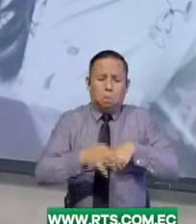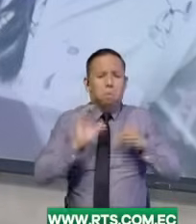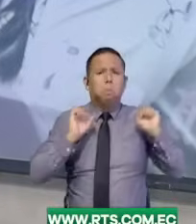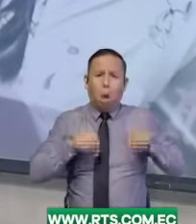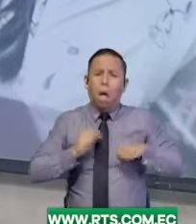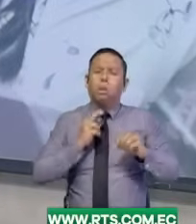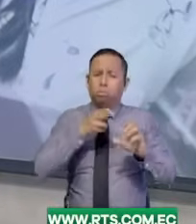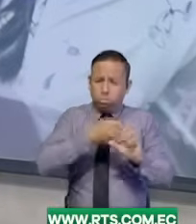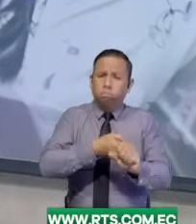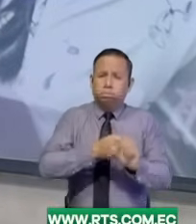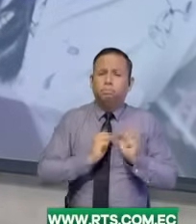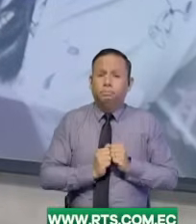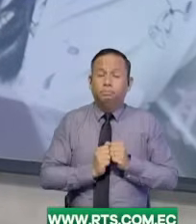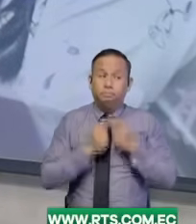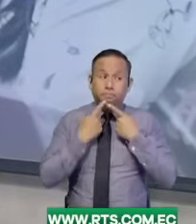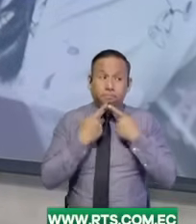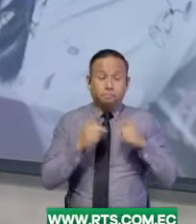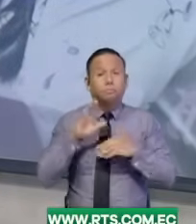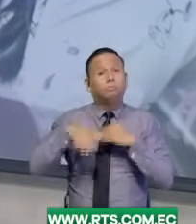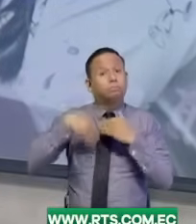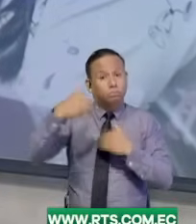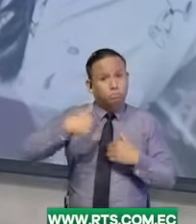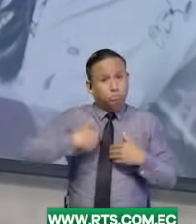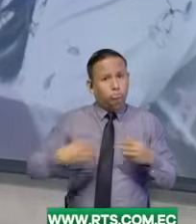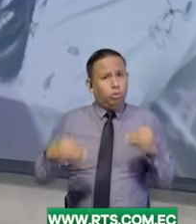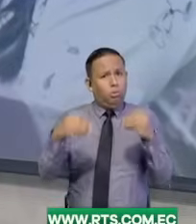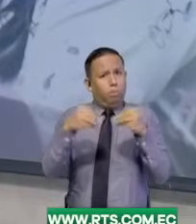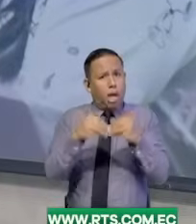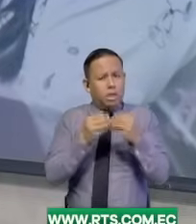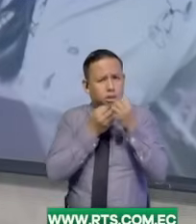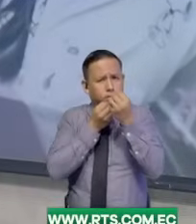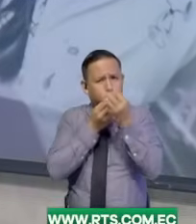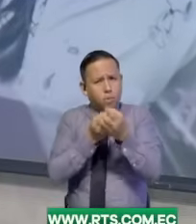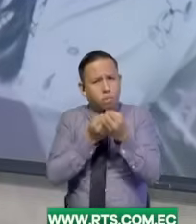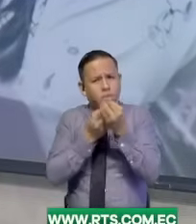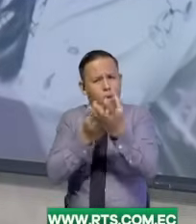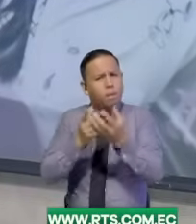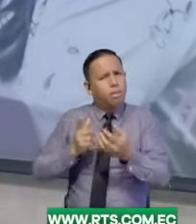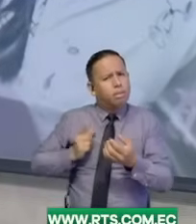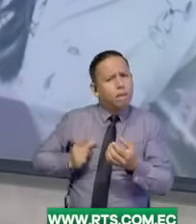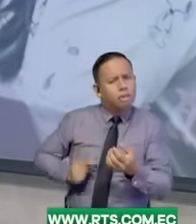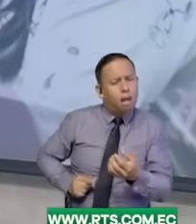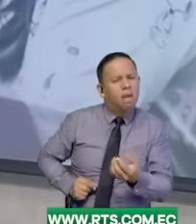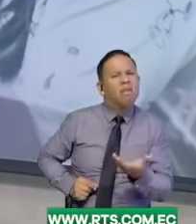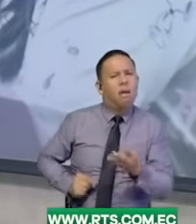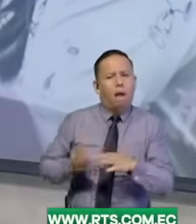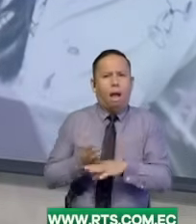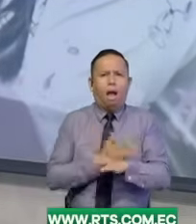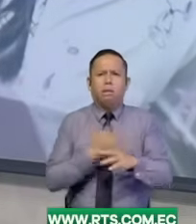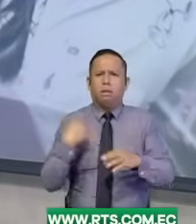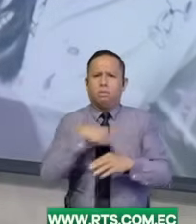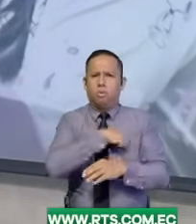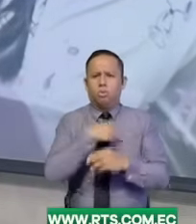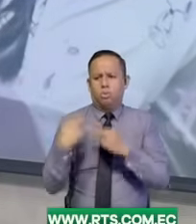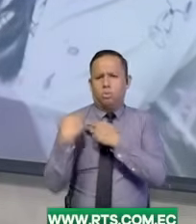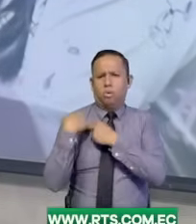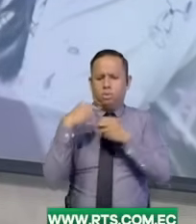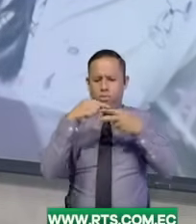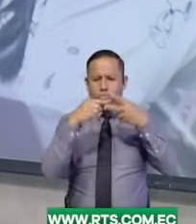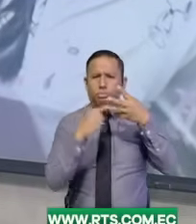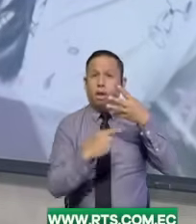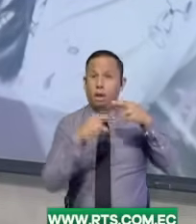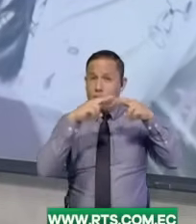indicado. Además, anunció que en los próximos días liberará información sobre varios procesos que tiene a cargo su